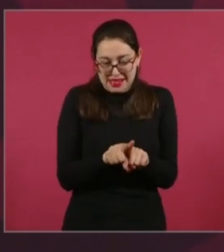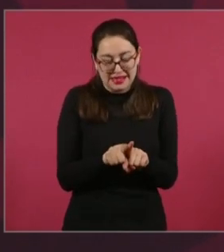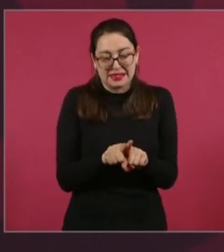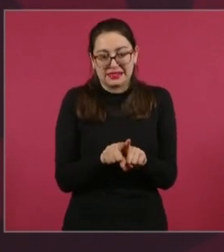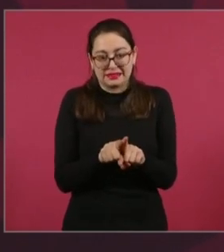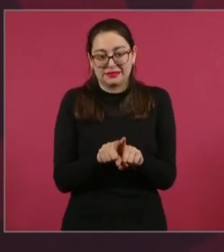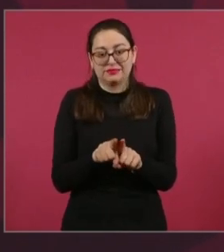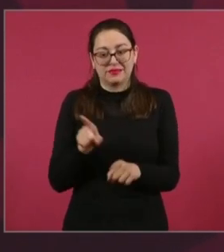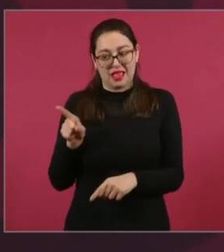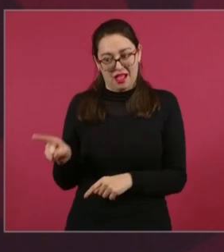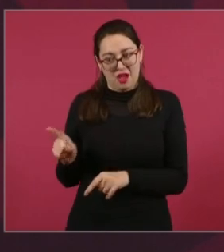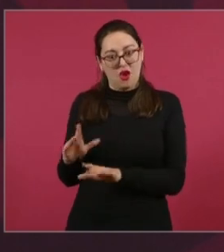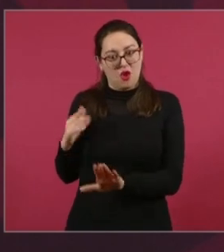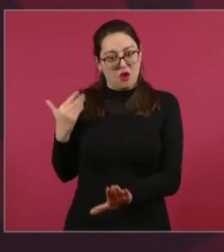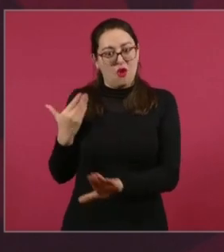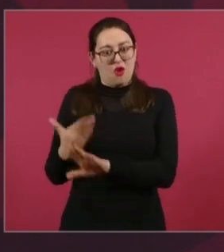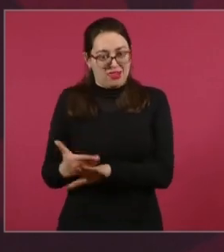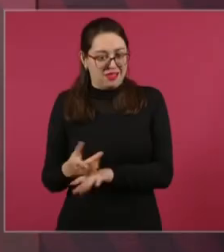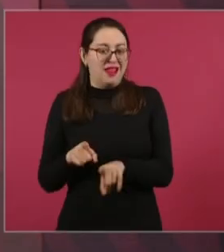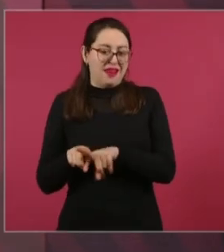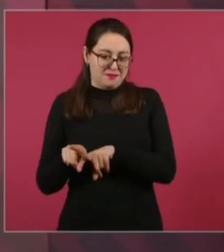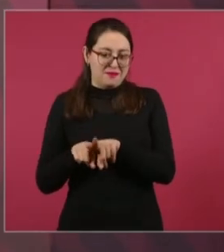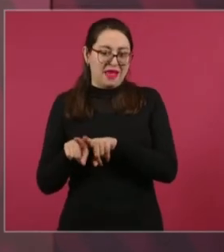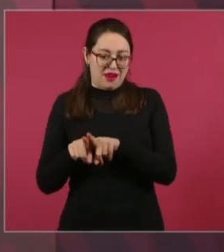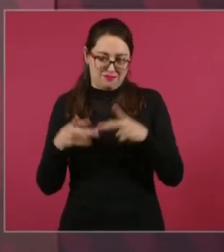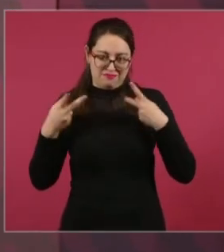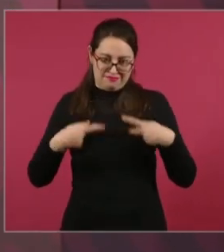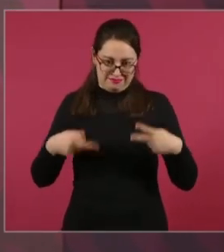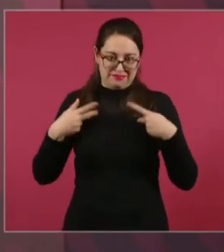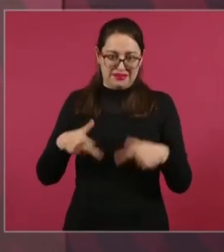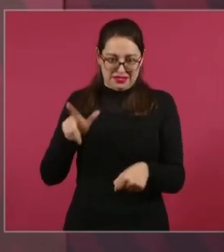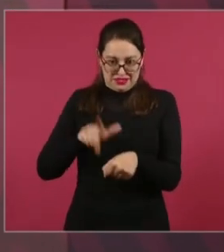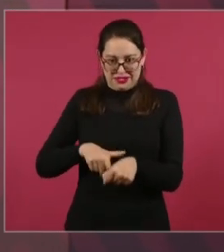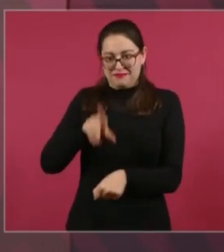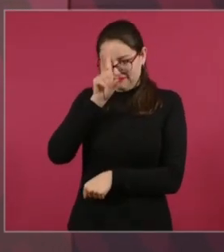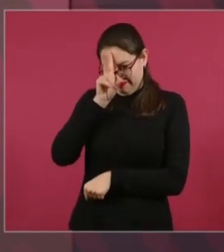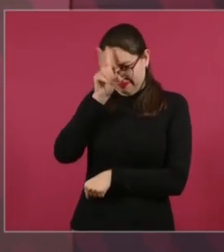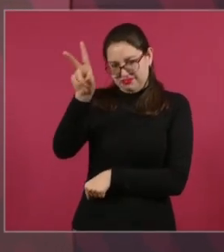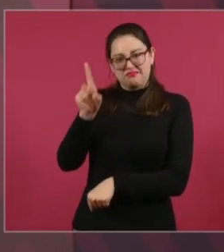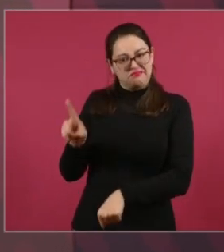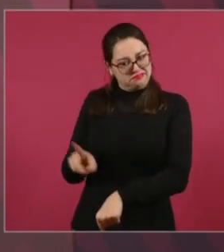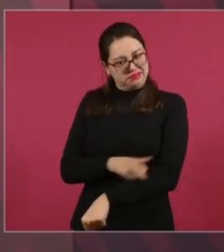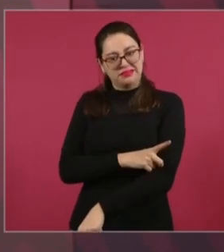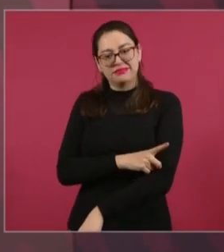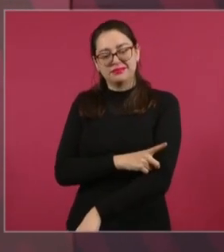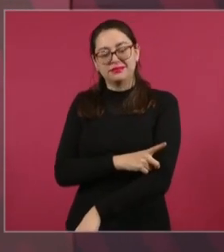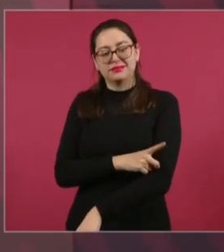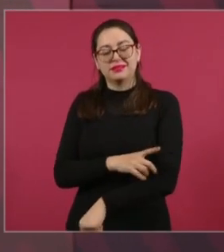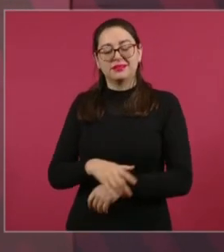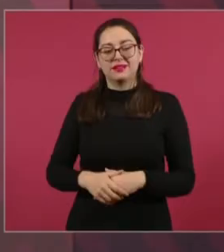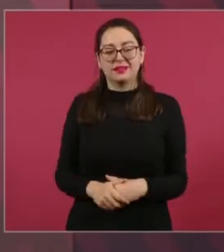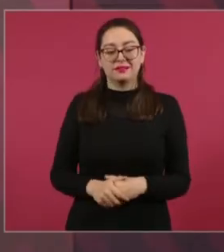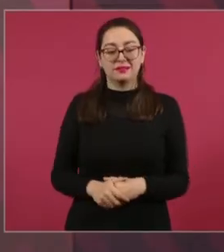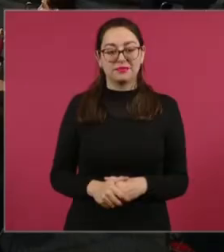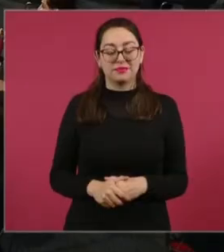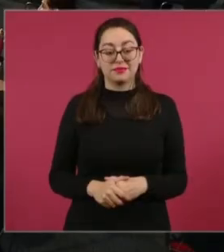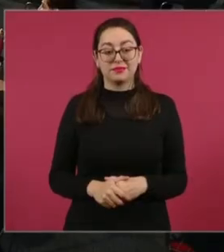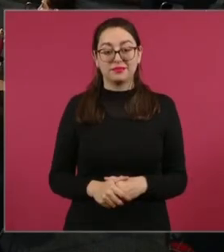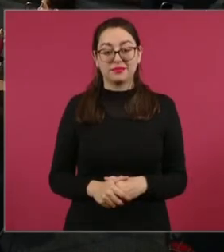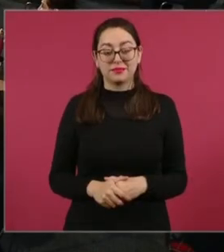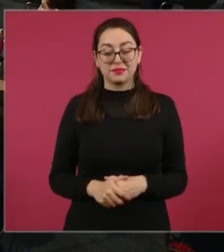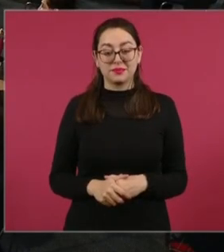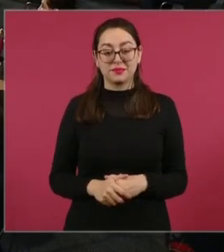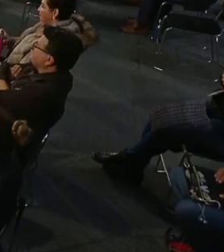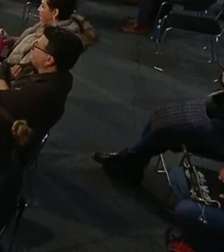porque aparte era un asunto personal, una venganza personal. Ponce tardó